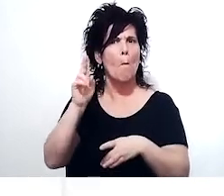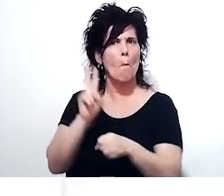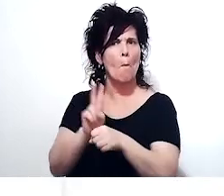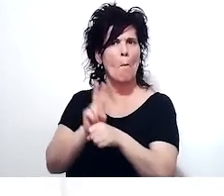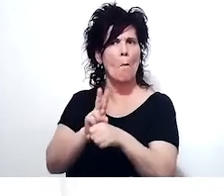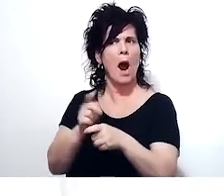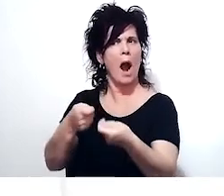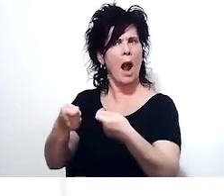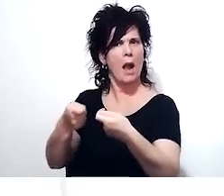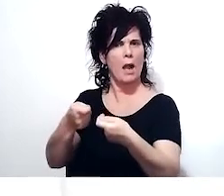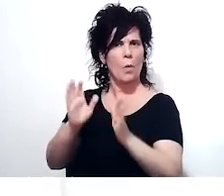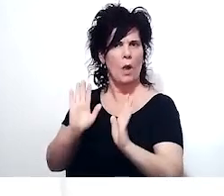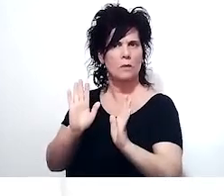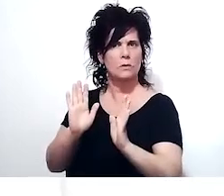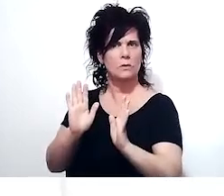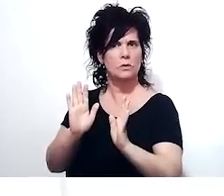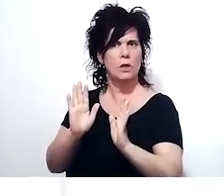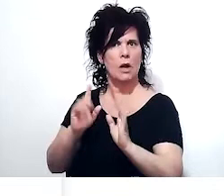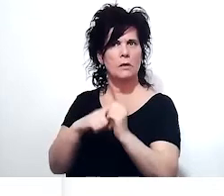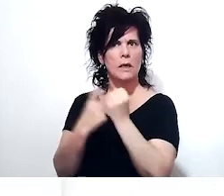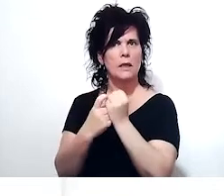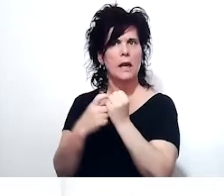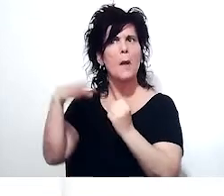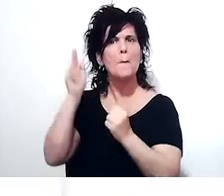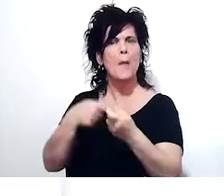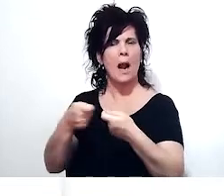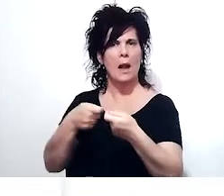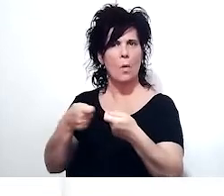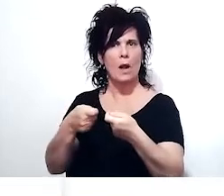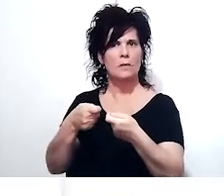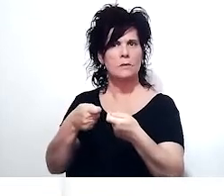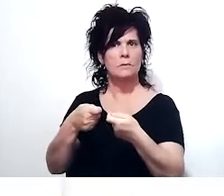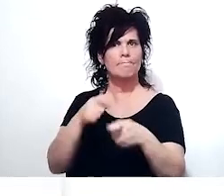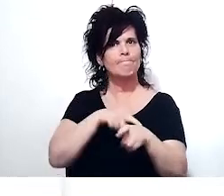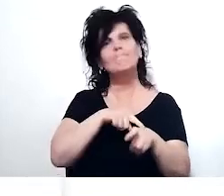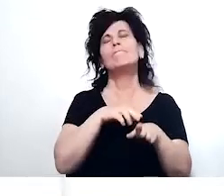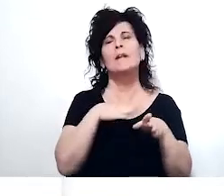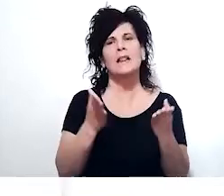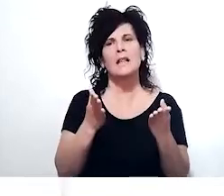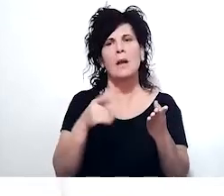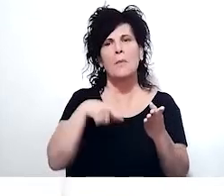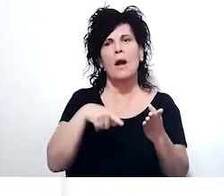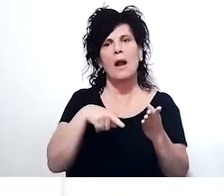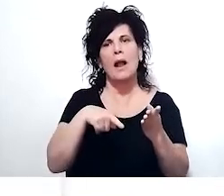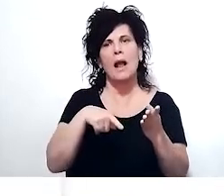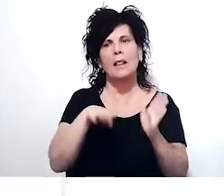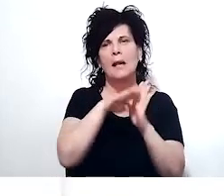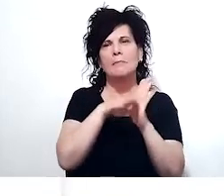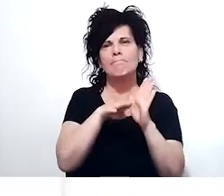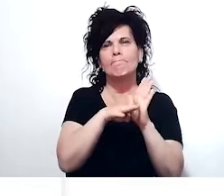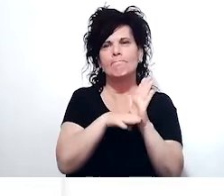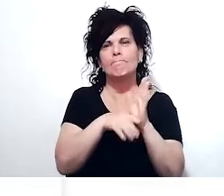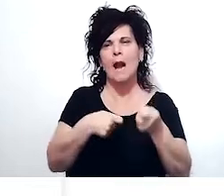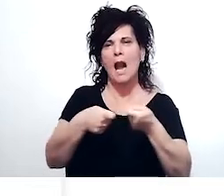regulación, más regulación en Internet, y bueno, era en la época que se desarrollaban todas estas